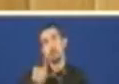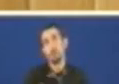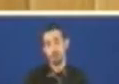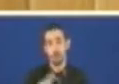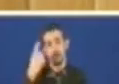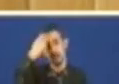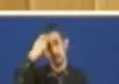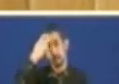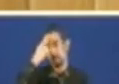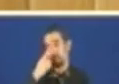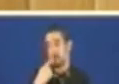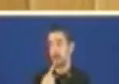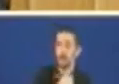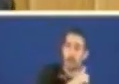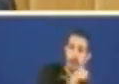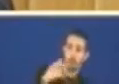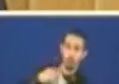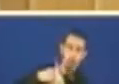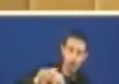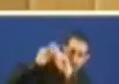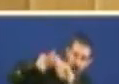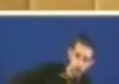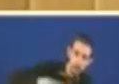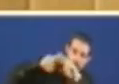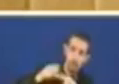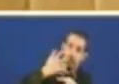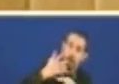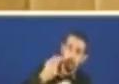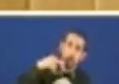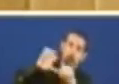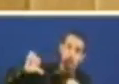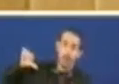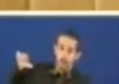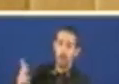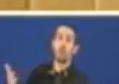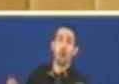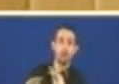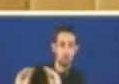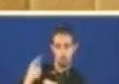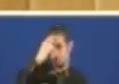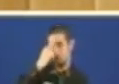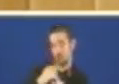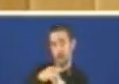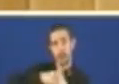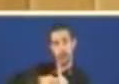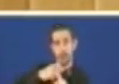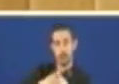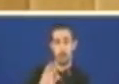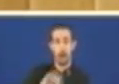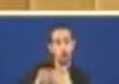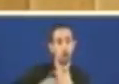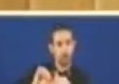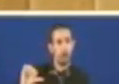do cliente, que coñecementos ten, que experiencia ten na contratación de produtos